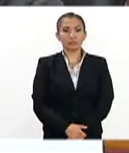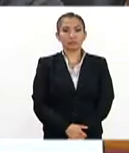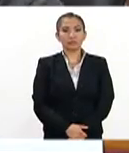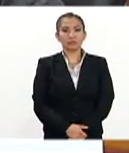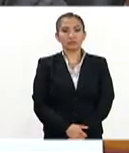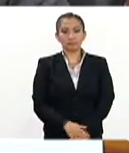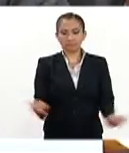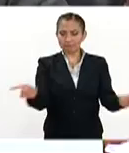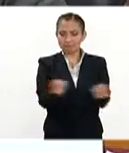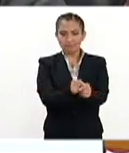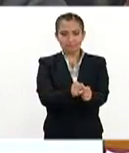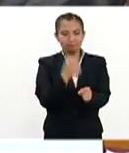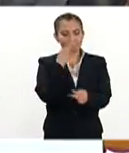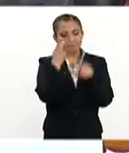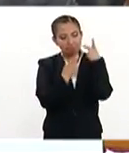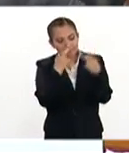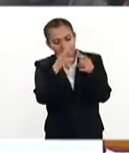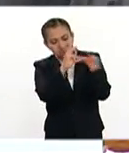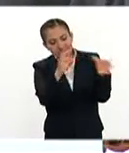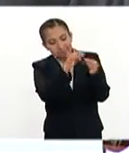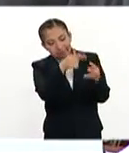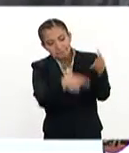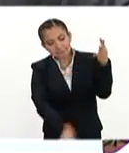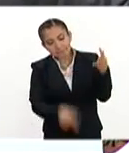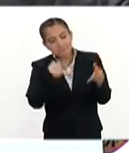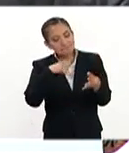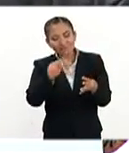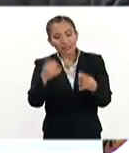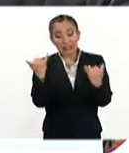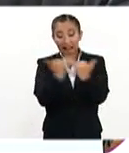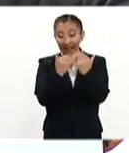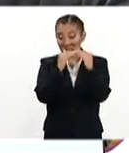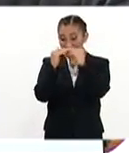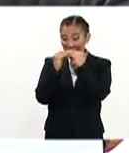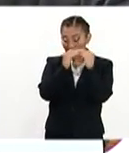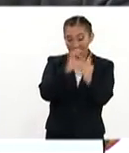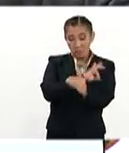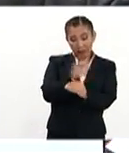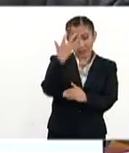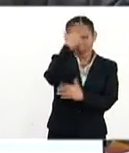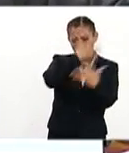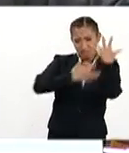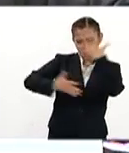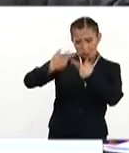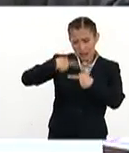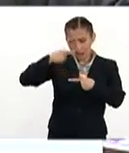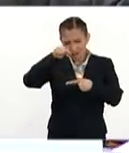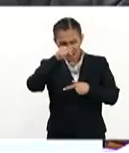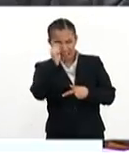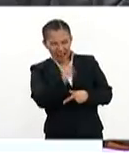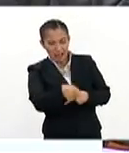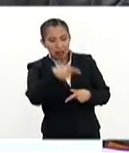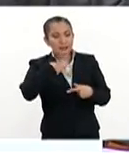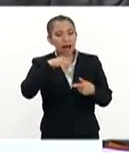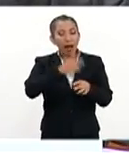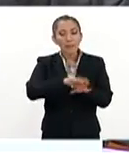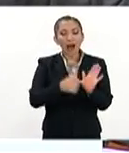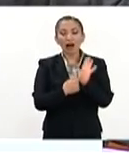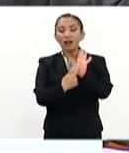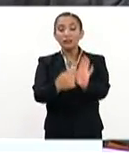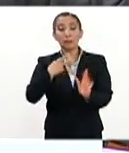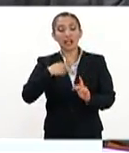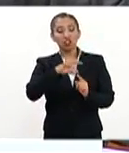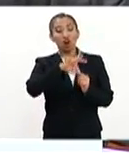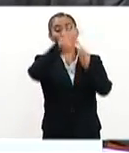En síntesis, los argumentos relevantes son que se vulnera la equidad, que se puede confundir al electorado, que hay sobreexposición de